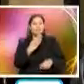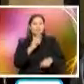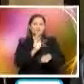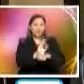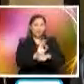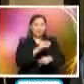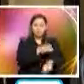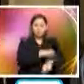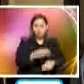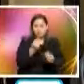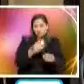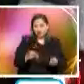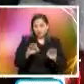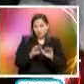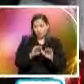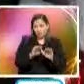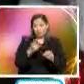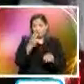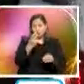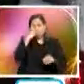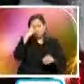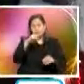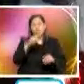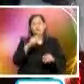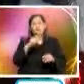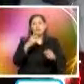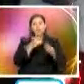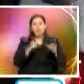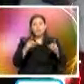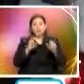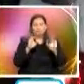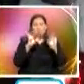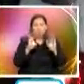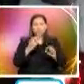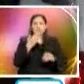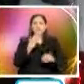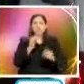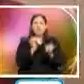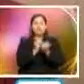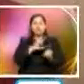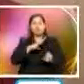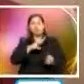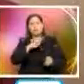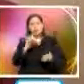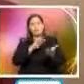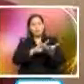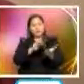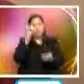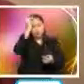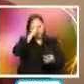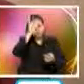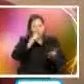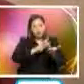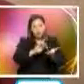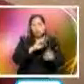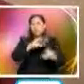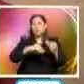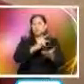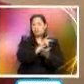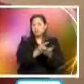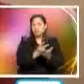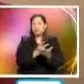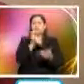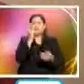muy importante, pues es el eje, ¿no? Para tener un adecuado desarrollo. Tenemos también con mucho apoyo de psicología, todos los programas